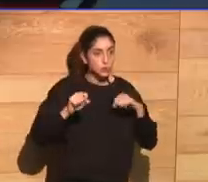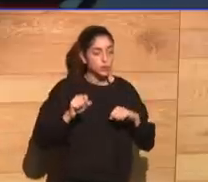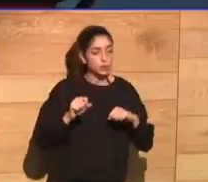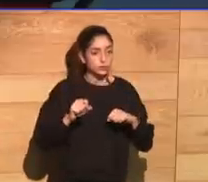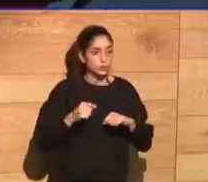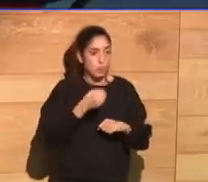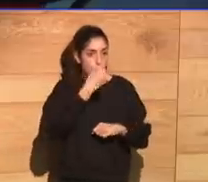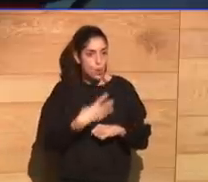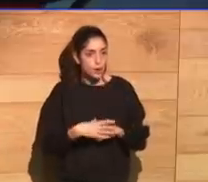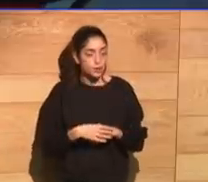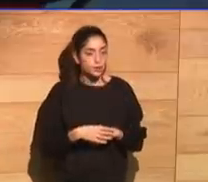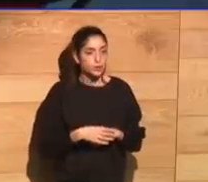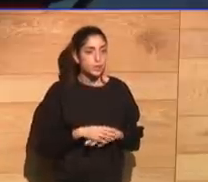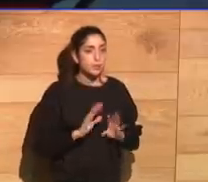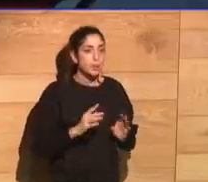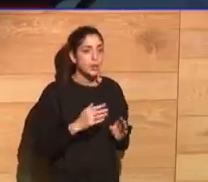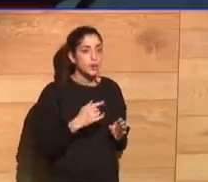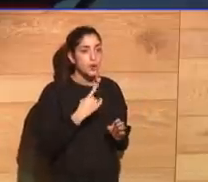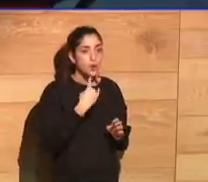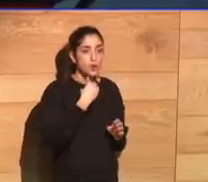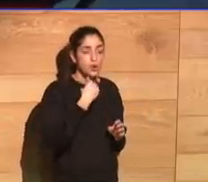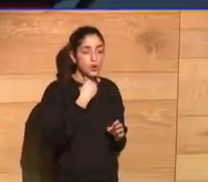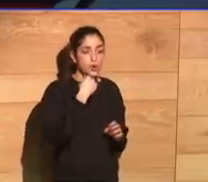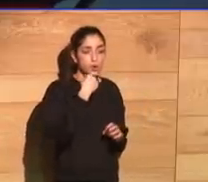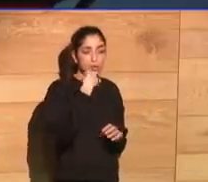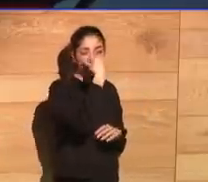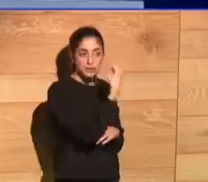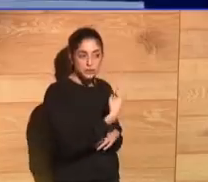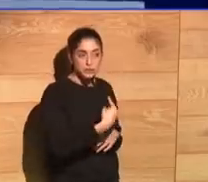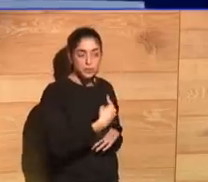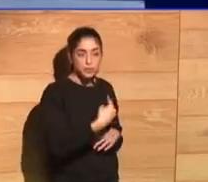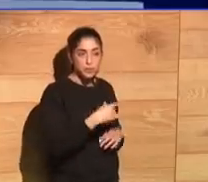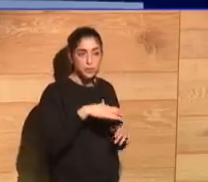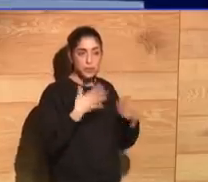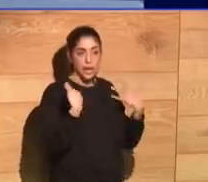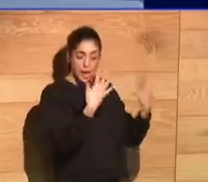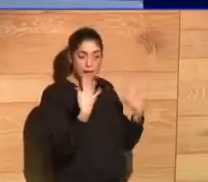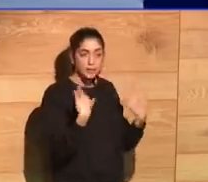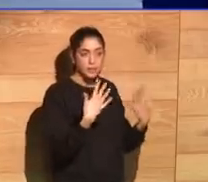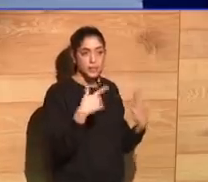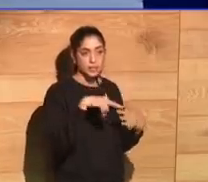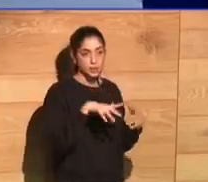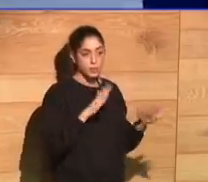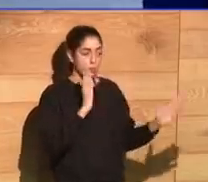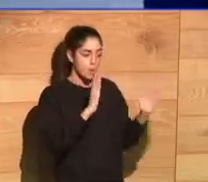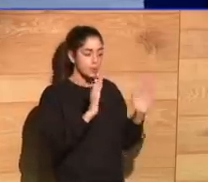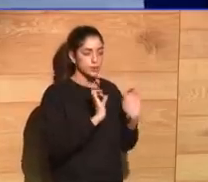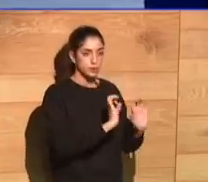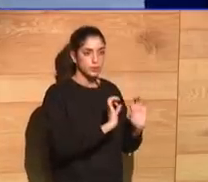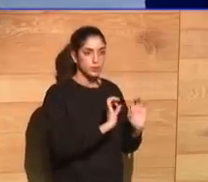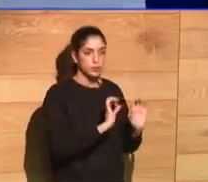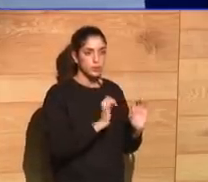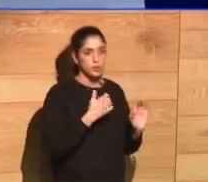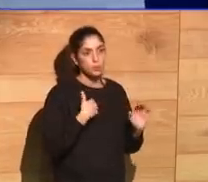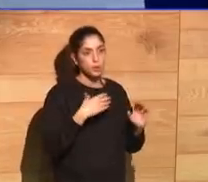Es el de la seducción, si queréis llamarlo así, en la terraza antes, sí. Antes del vuelo. Ese momento tiene una fuerza casi de